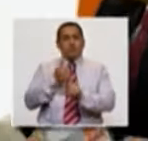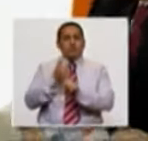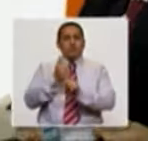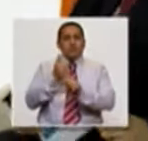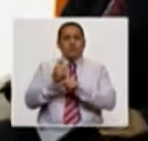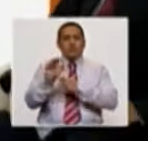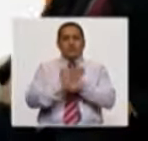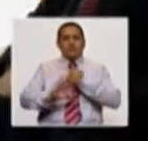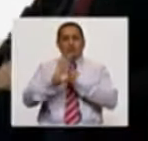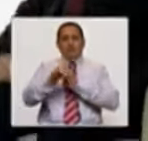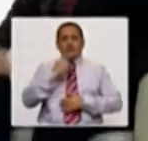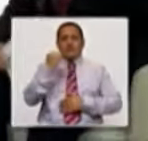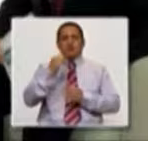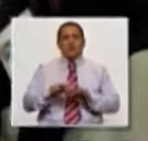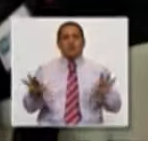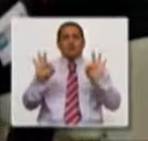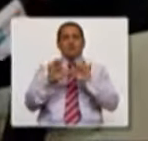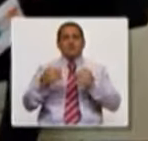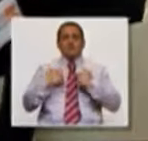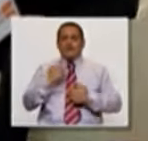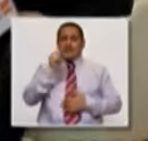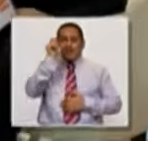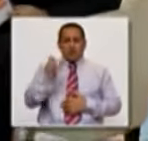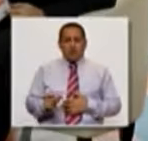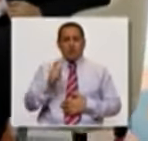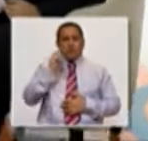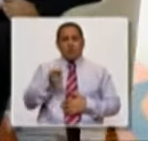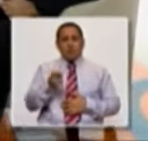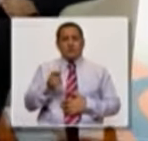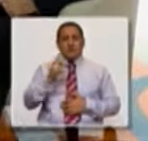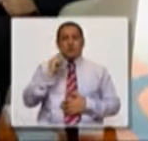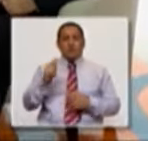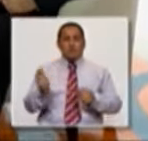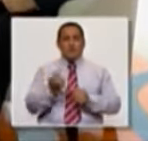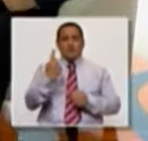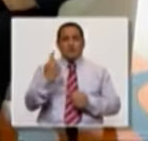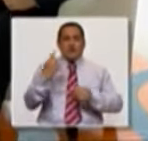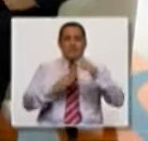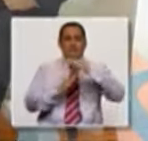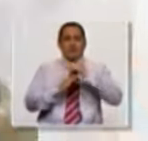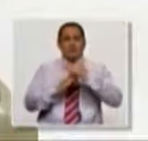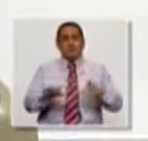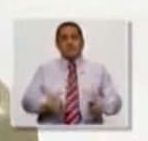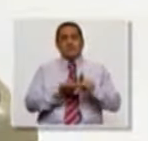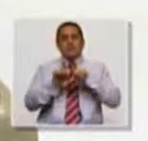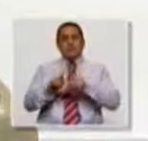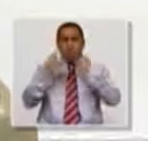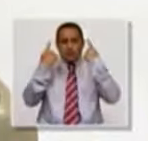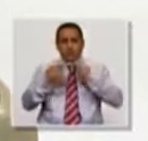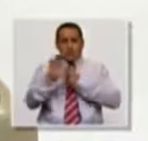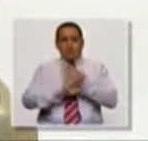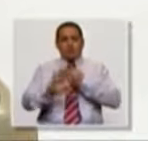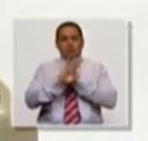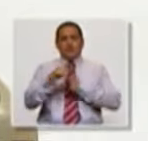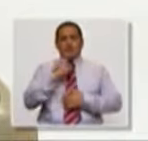auténticos defensores de los derechos fundamentales tienen que ser los jueces, desde el juez de primera instancia, el juez de paz, y los mecanismos de protección de